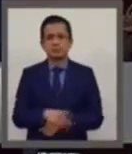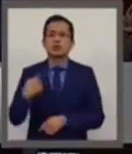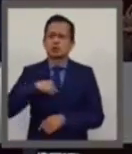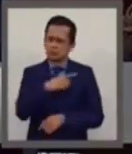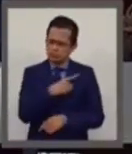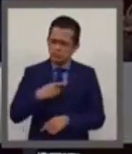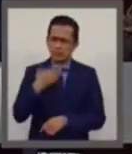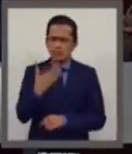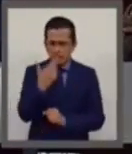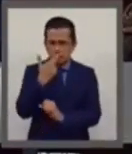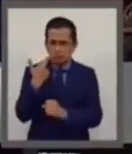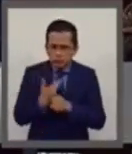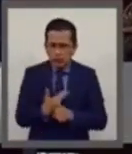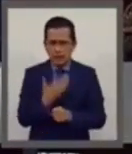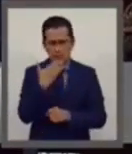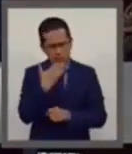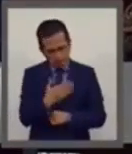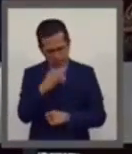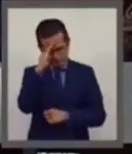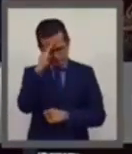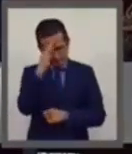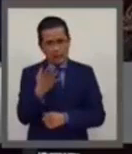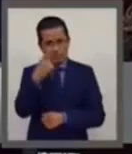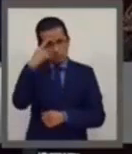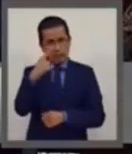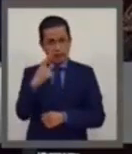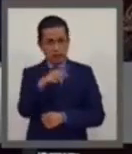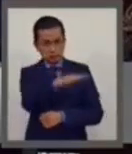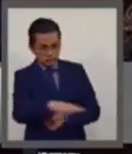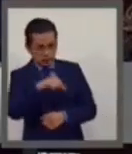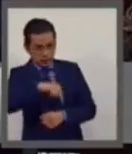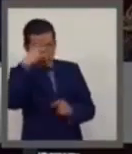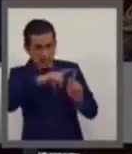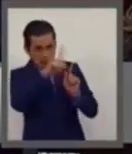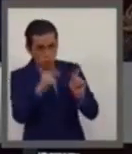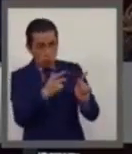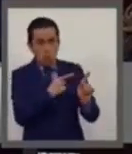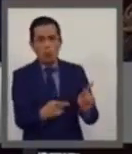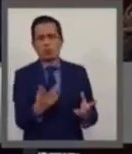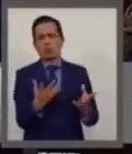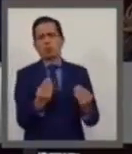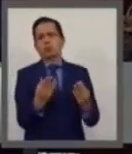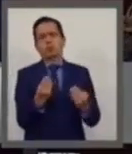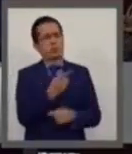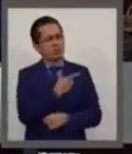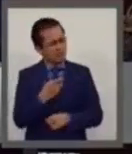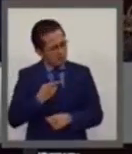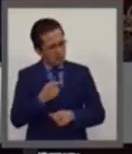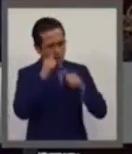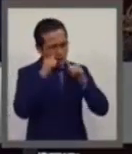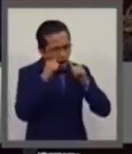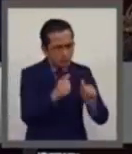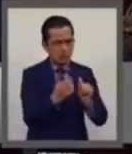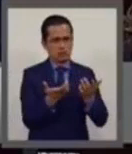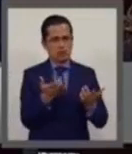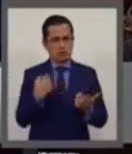seamos conscientes de que la situación de pobreza es enorme en el país, por lo que debemos dejar la frivolidad